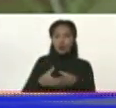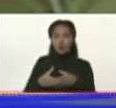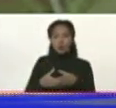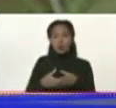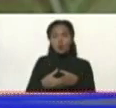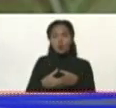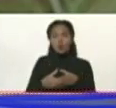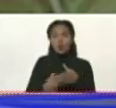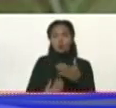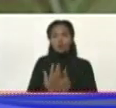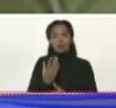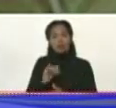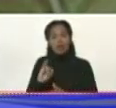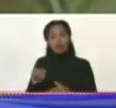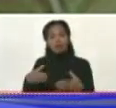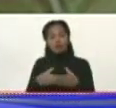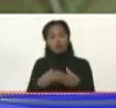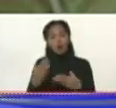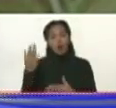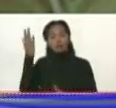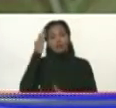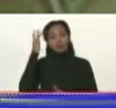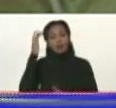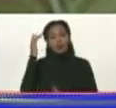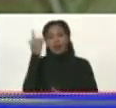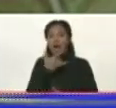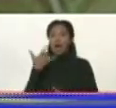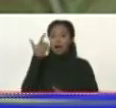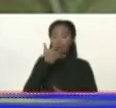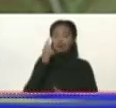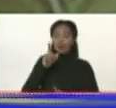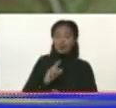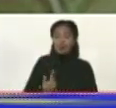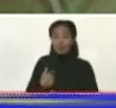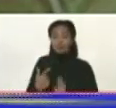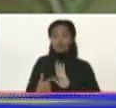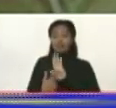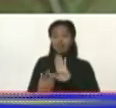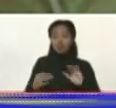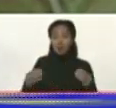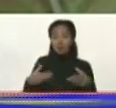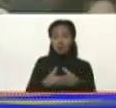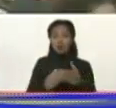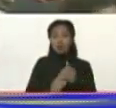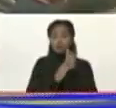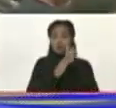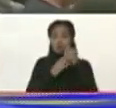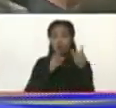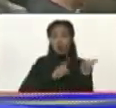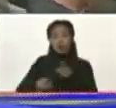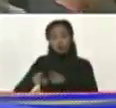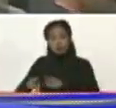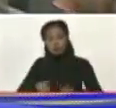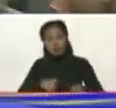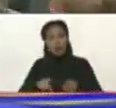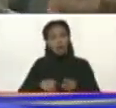Trenza Insurgente, es del Centro de Saberes Africano, y estuvo al frente de la comisión organizadora del